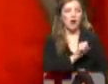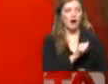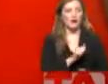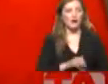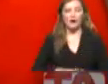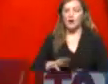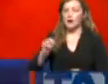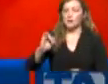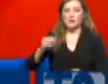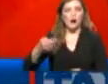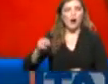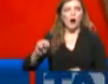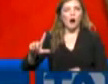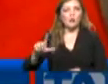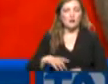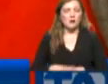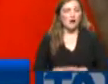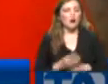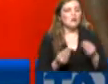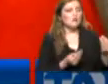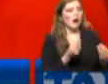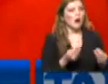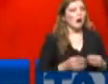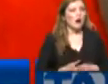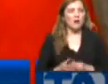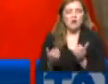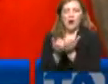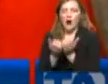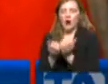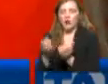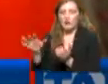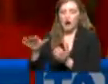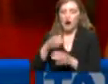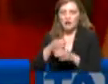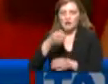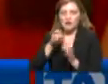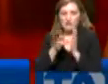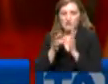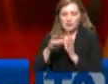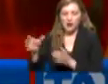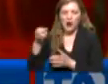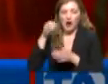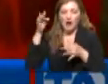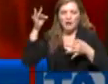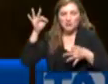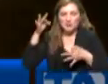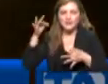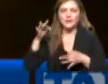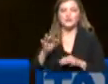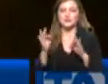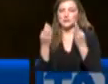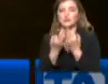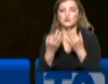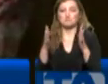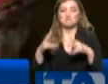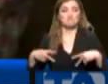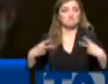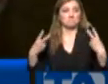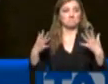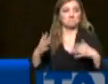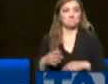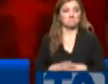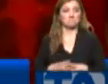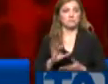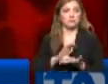Velasco Benítez. ¿Qué haces, Miguel? Reciclo en las calles, ando reciclando botellas. Giván es soltero. Dice que no tiene familia con vida, estuvo